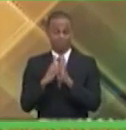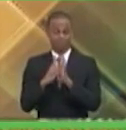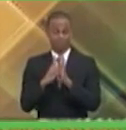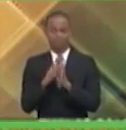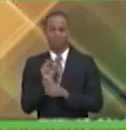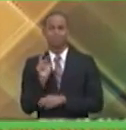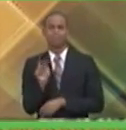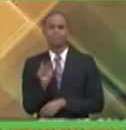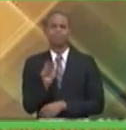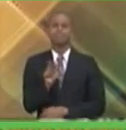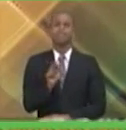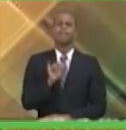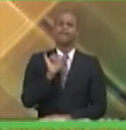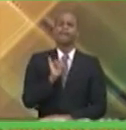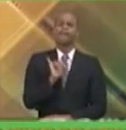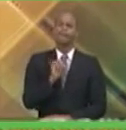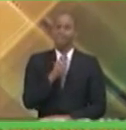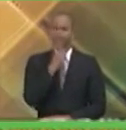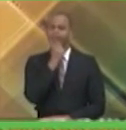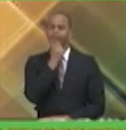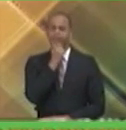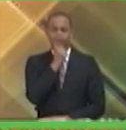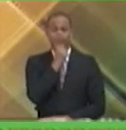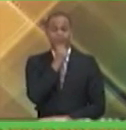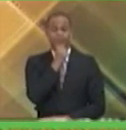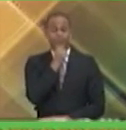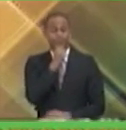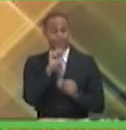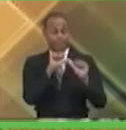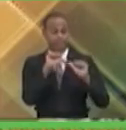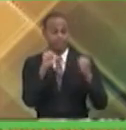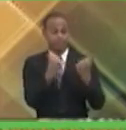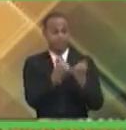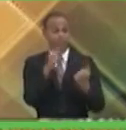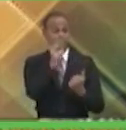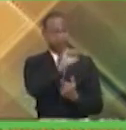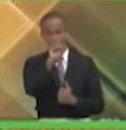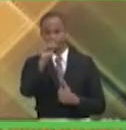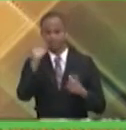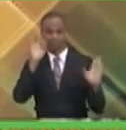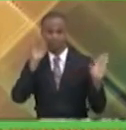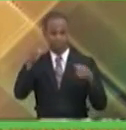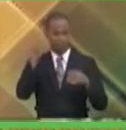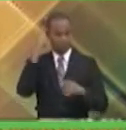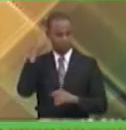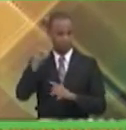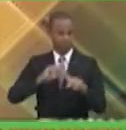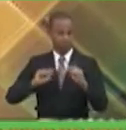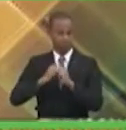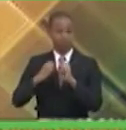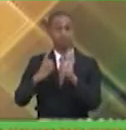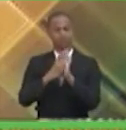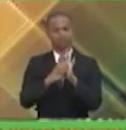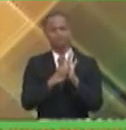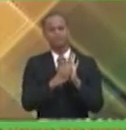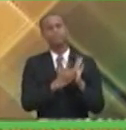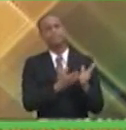y hemos trabajado con las asociaciones que trabajan con y para las personas con